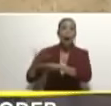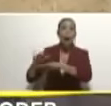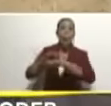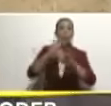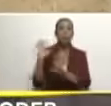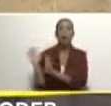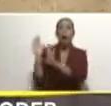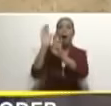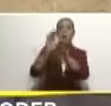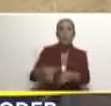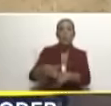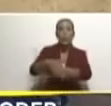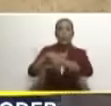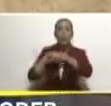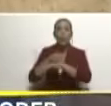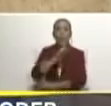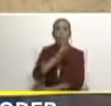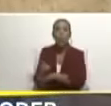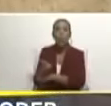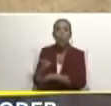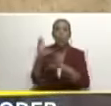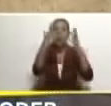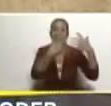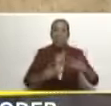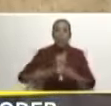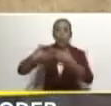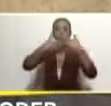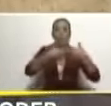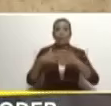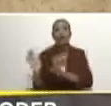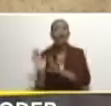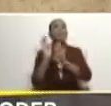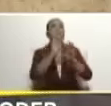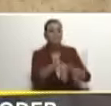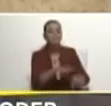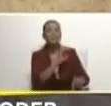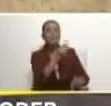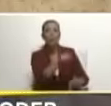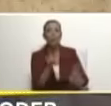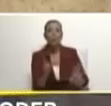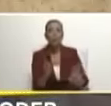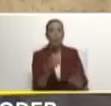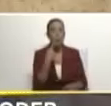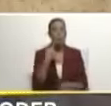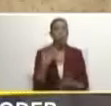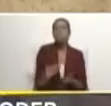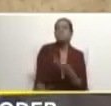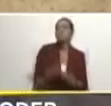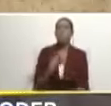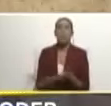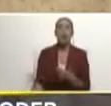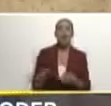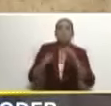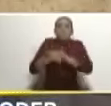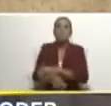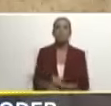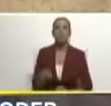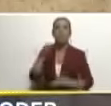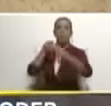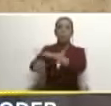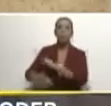colonia de los británicos bajo el mandato de los gringos, que van por allá como Pedro por su casa y hacen lo que les da la gana.